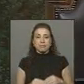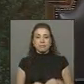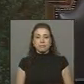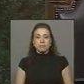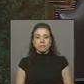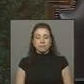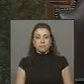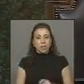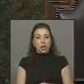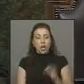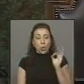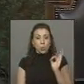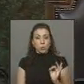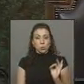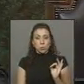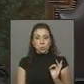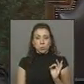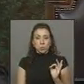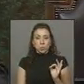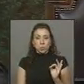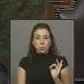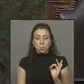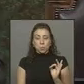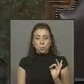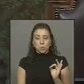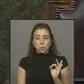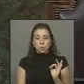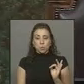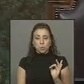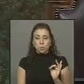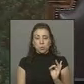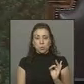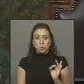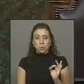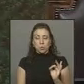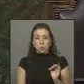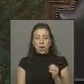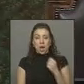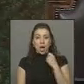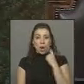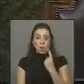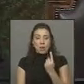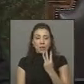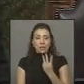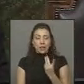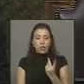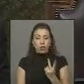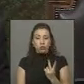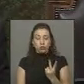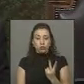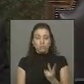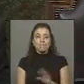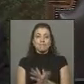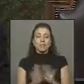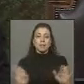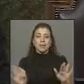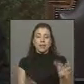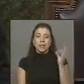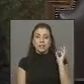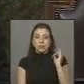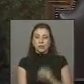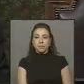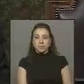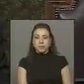exactamente las 182 minutos, se levanta la